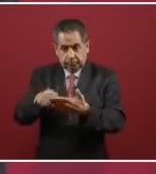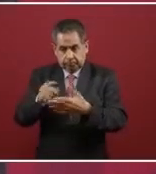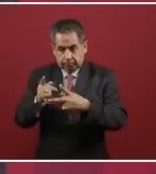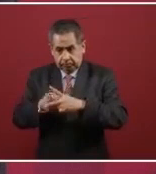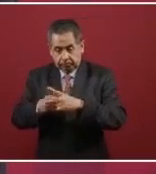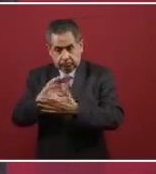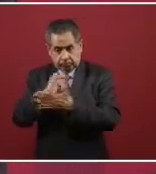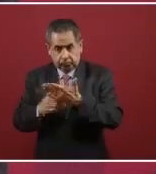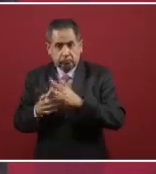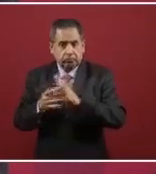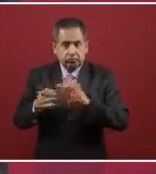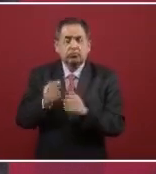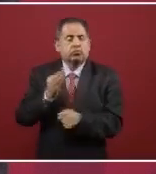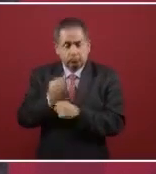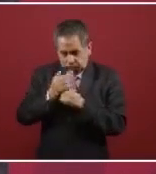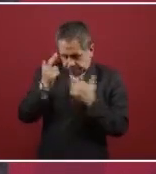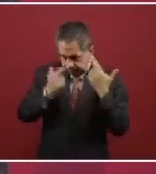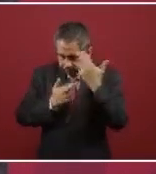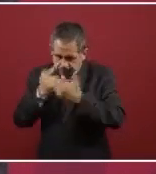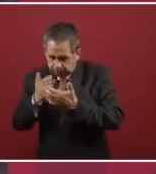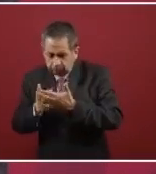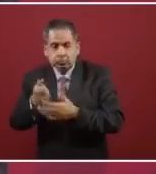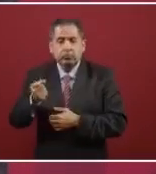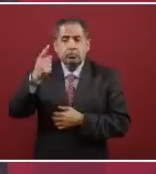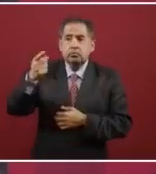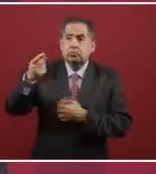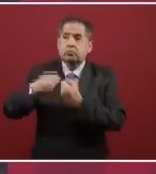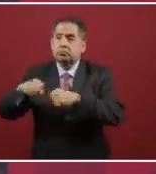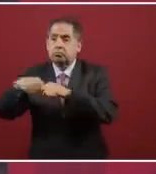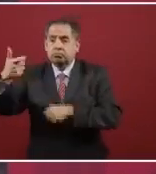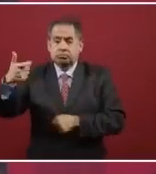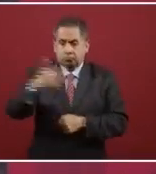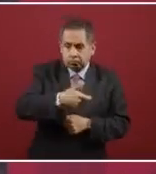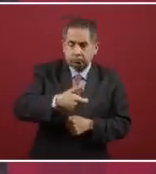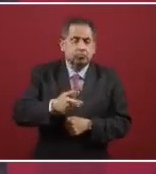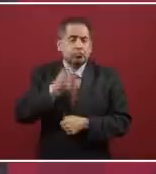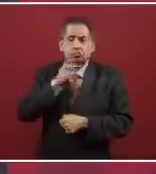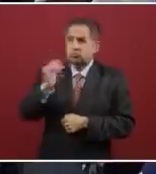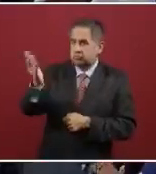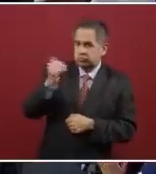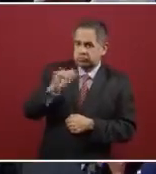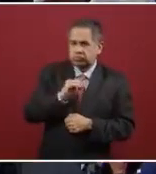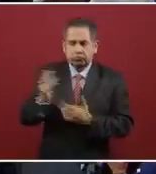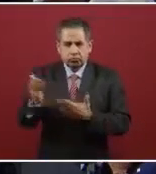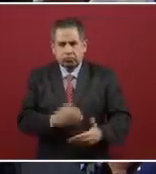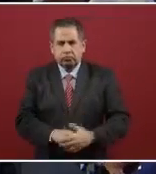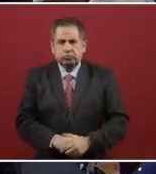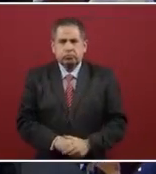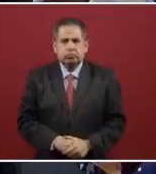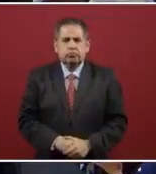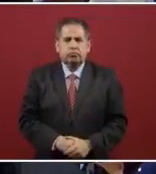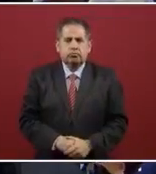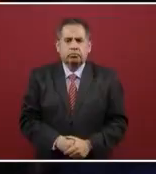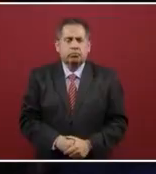cláusula del contrato. Entonces, está en revisión cuánto va a aportar la aseguradora y si lo reclama Pemex o no. Okay. Y entonces, ¿por